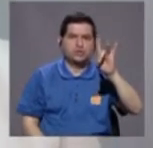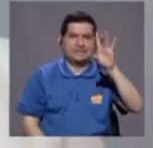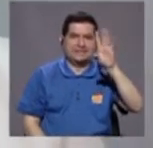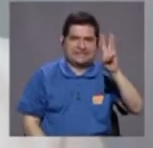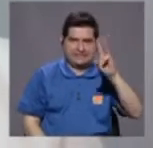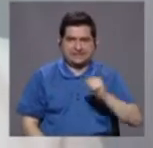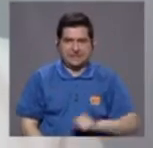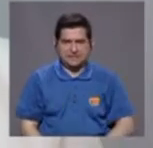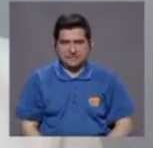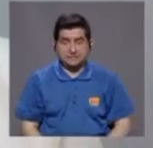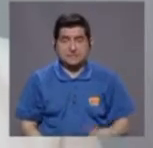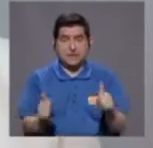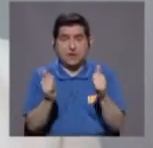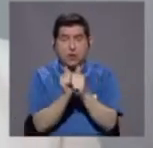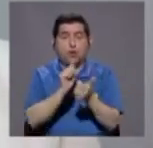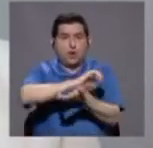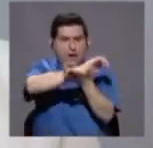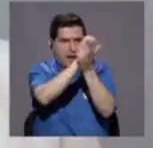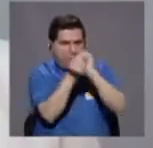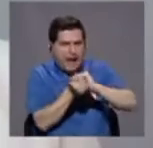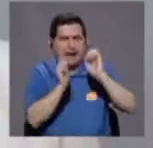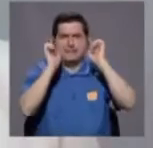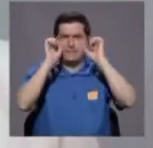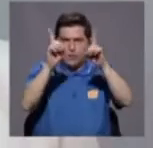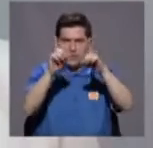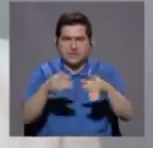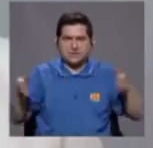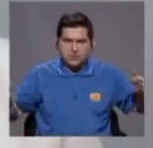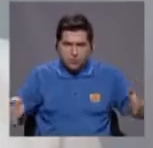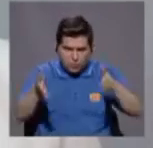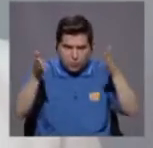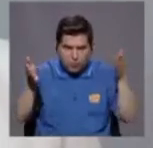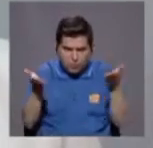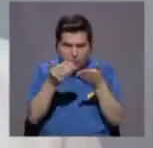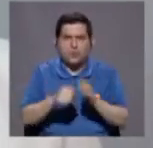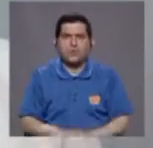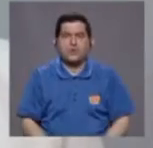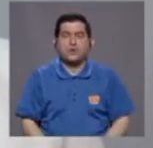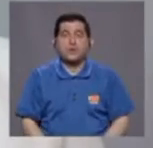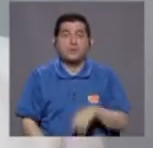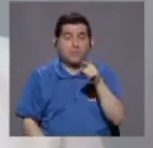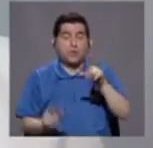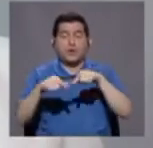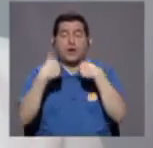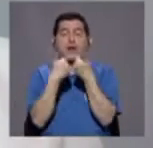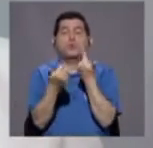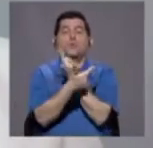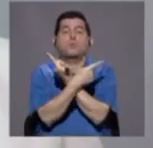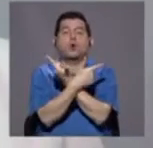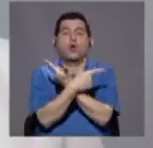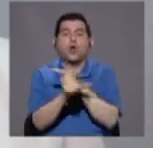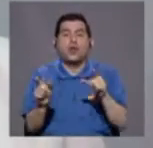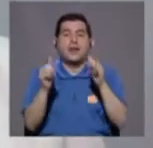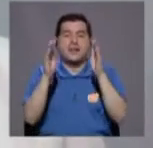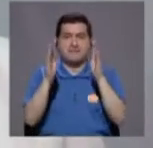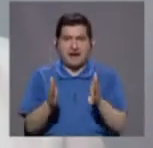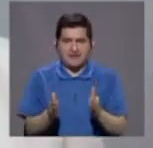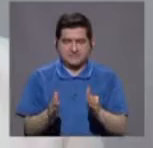1886 con la gran reforma educativa impulsada por los liberales. Con esta